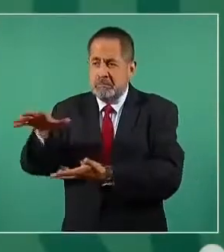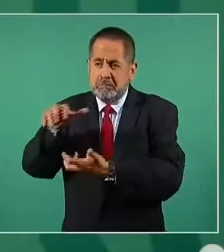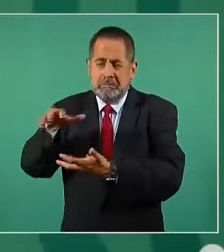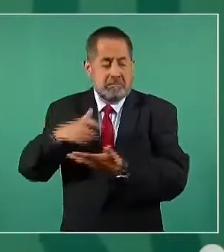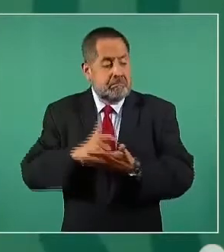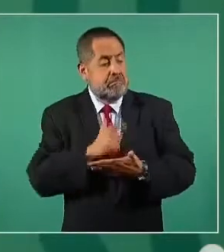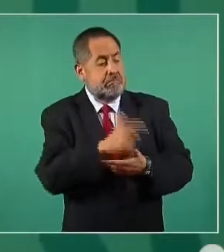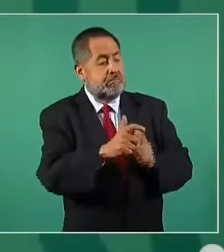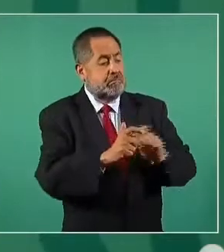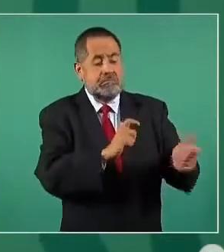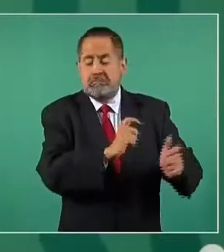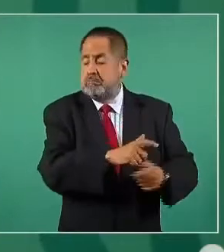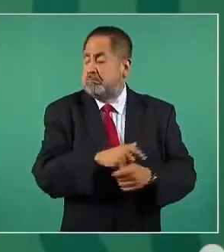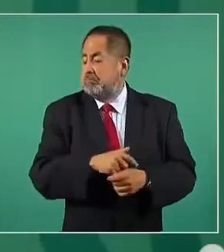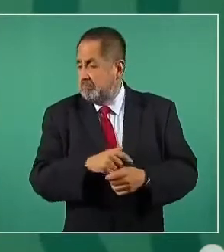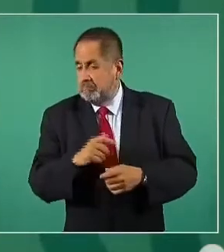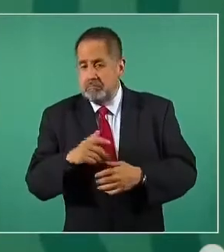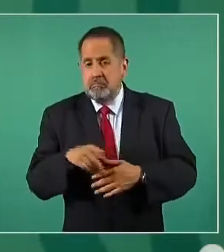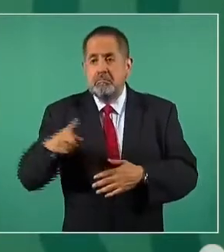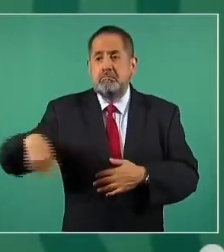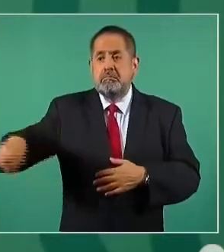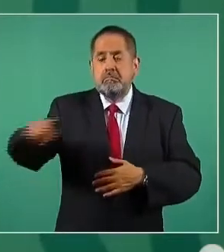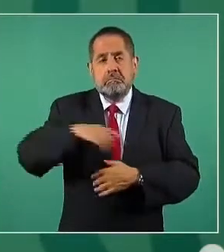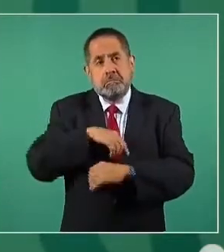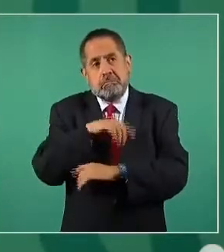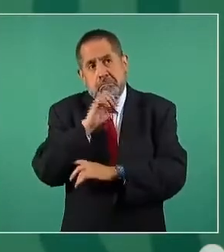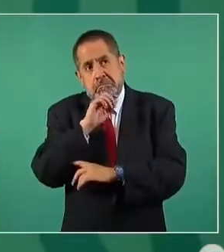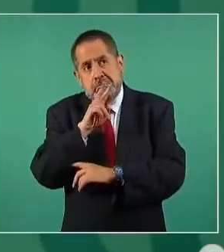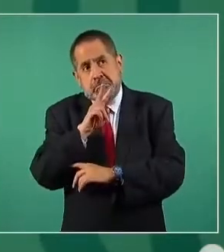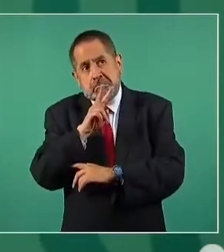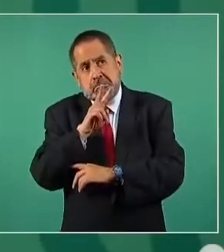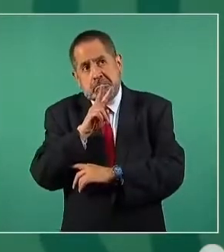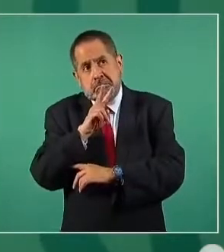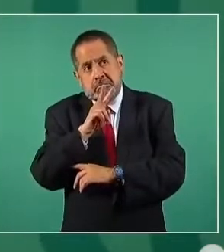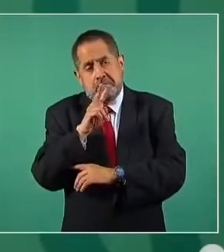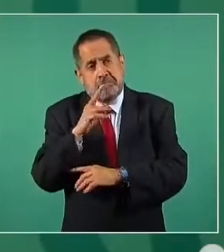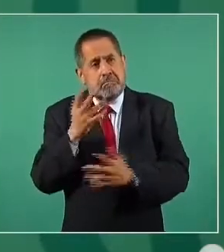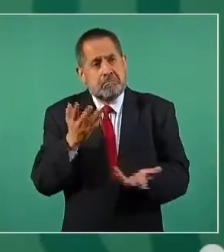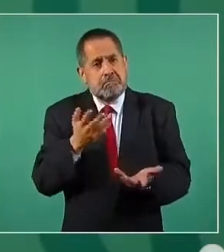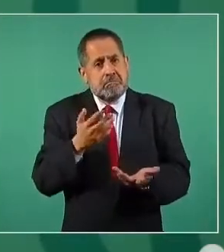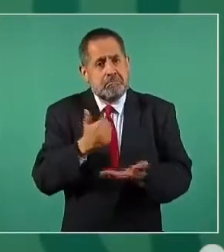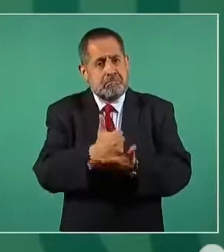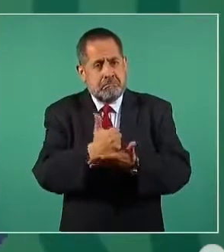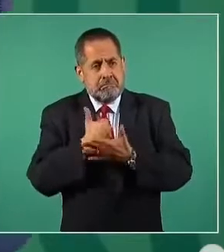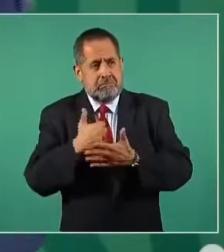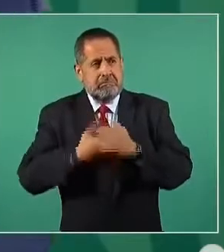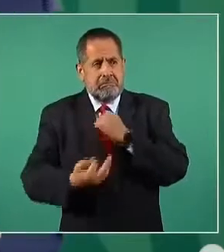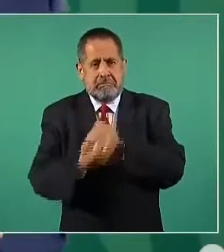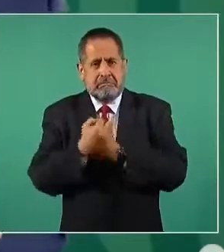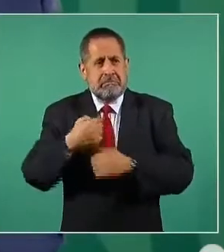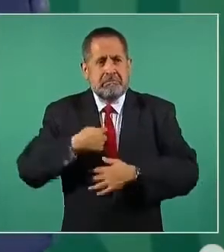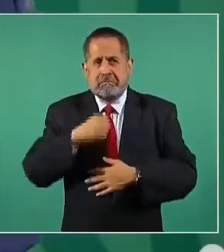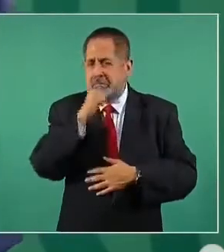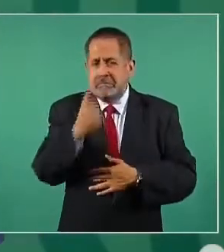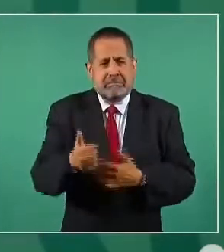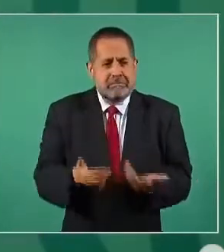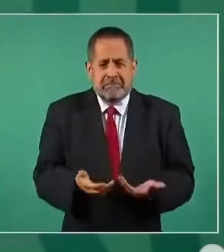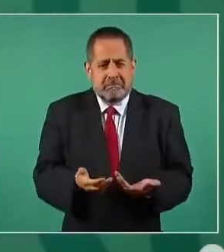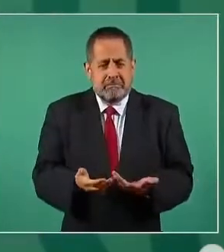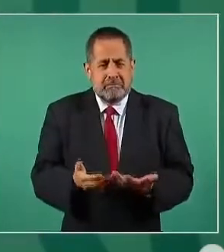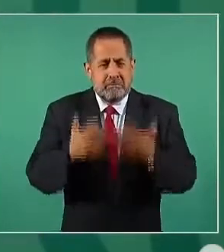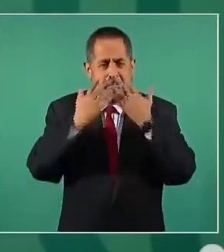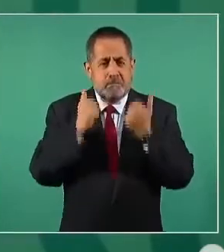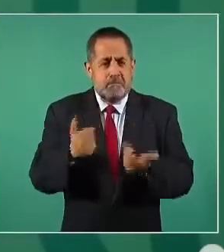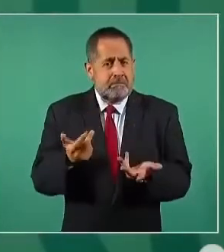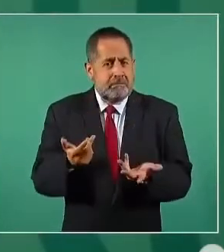nada más estaban mirando, porque no les llegaba nada. Todo el presupuesto